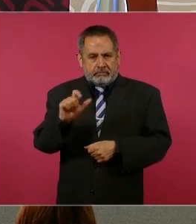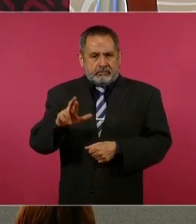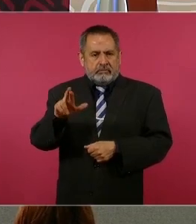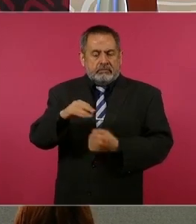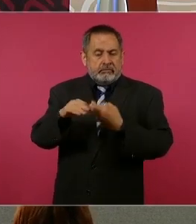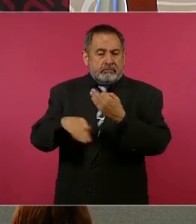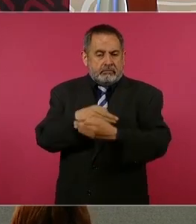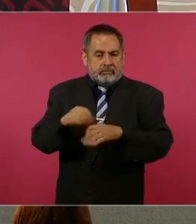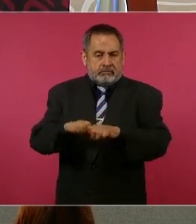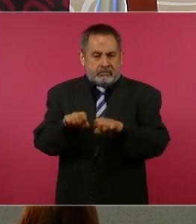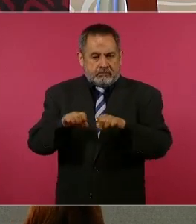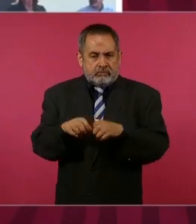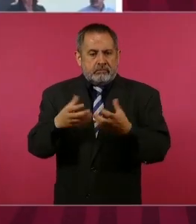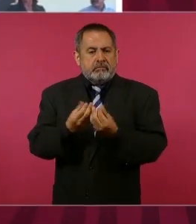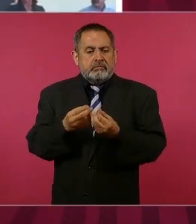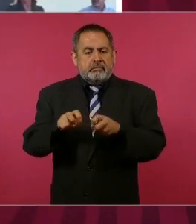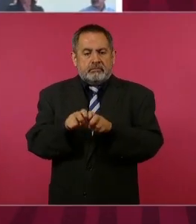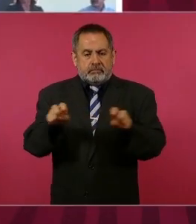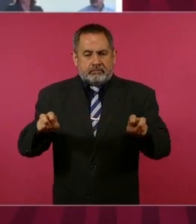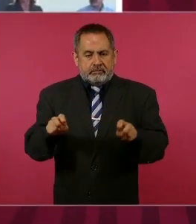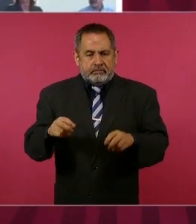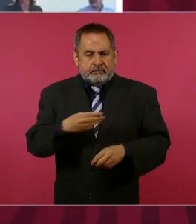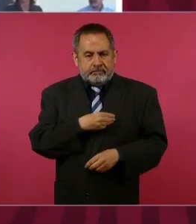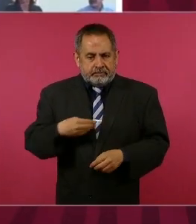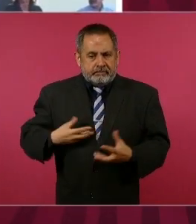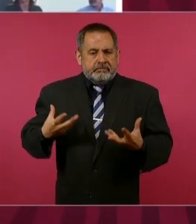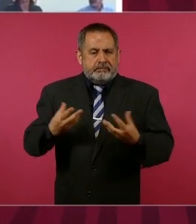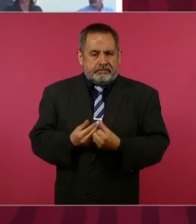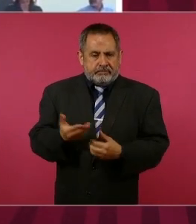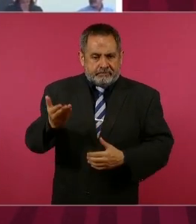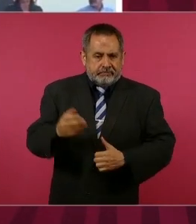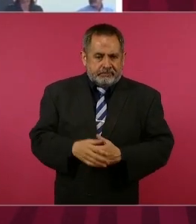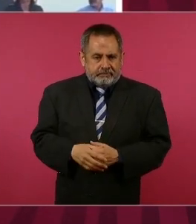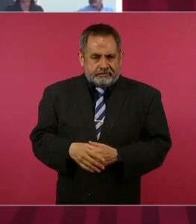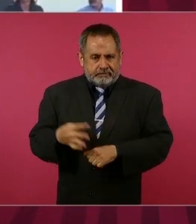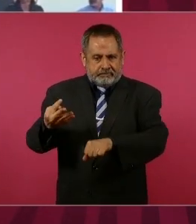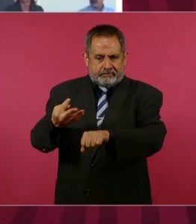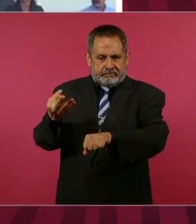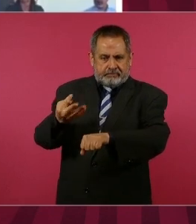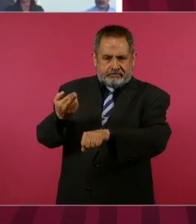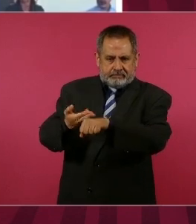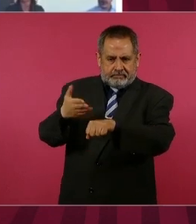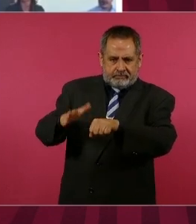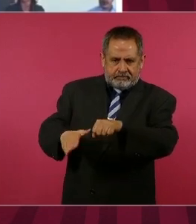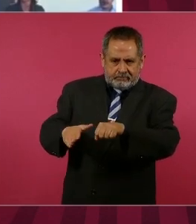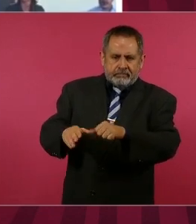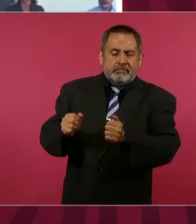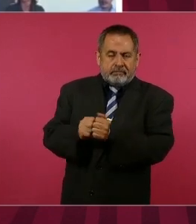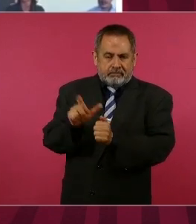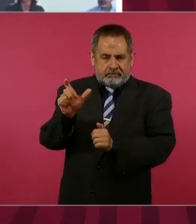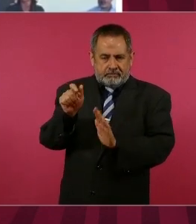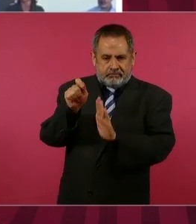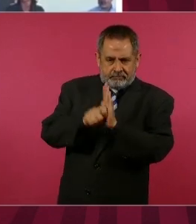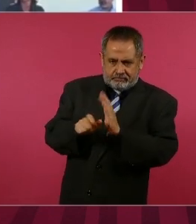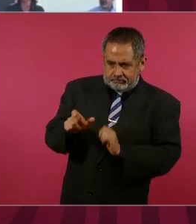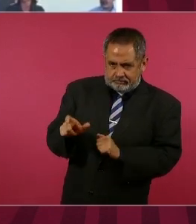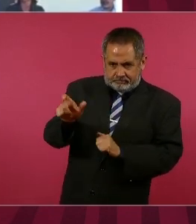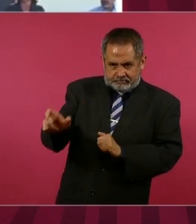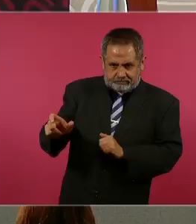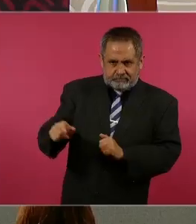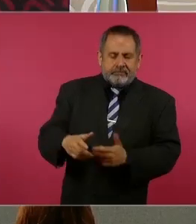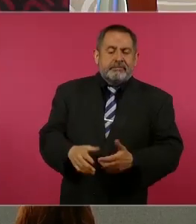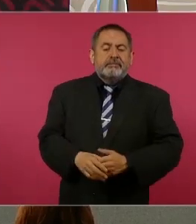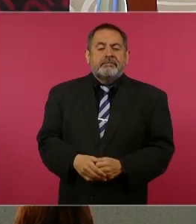el equipo y desde luego a los integrantes del comité. Ahí está la tesorera recibiendo la tarjeta del Banco de Bienestar.